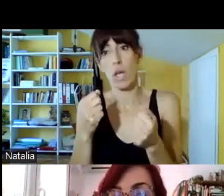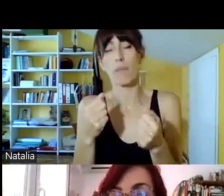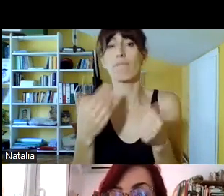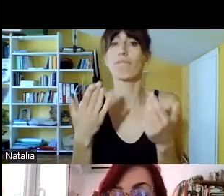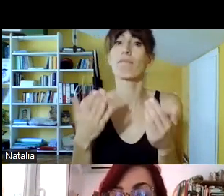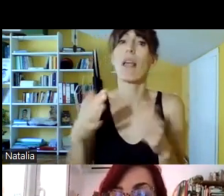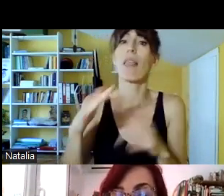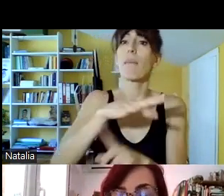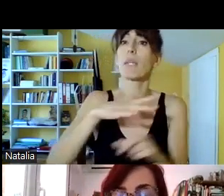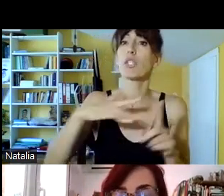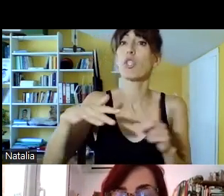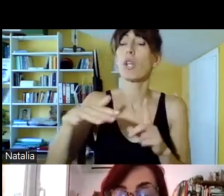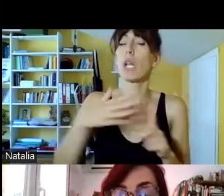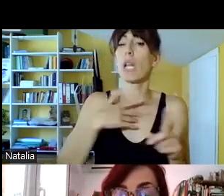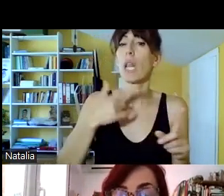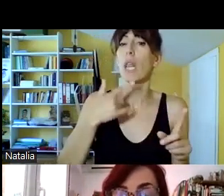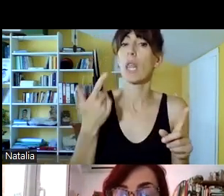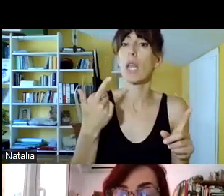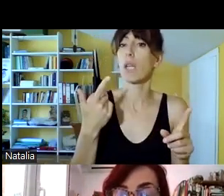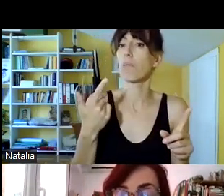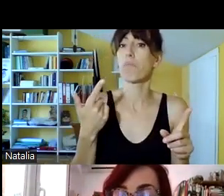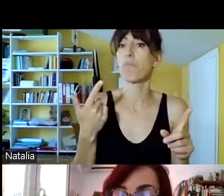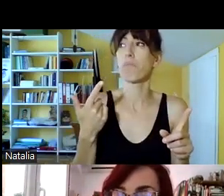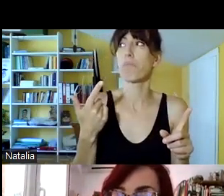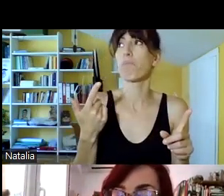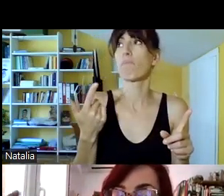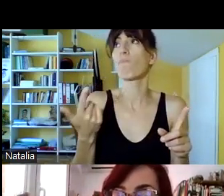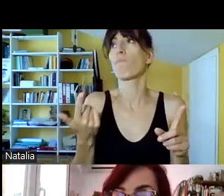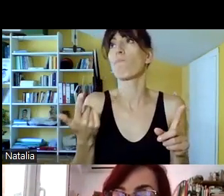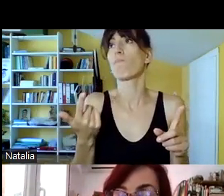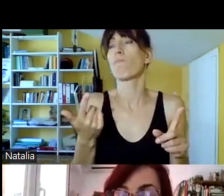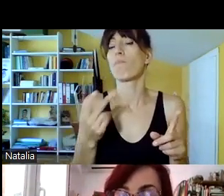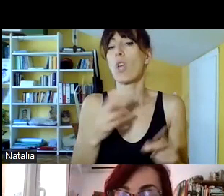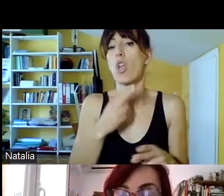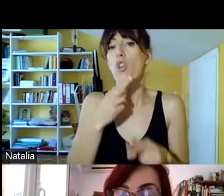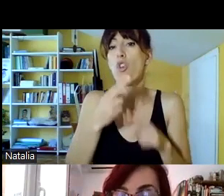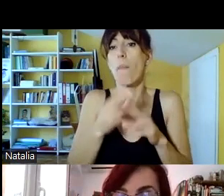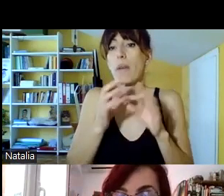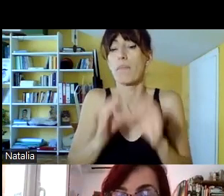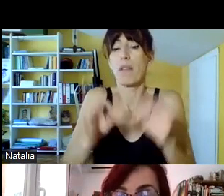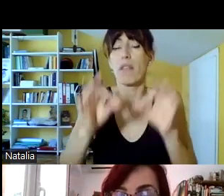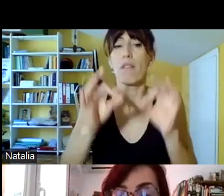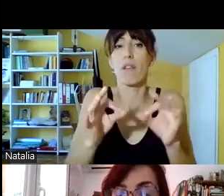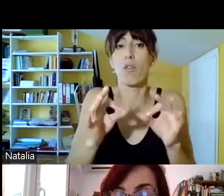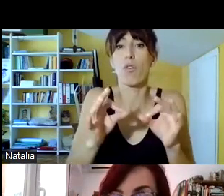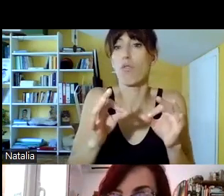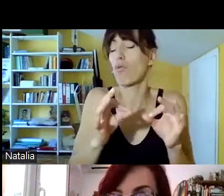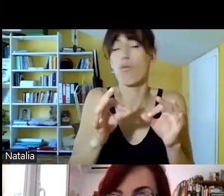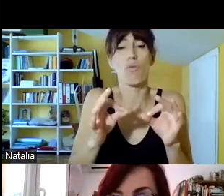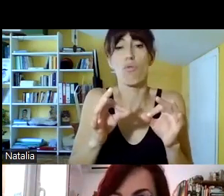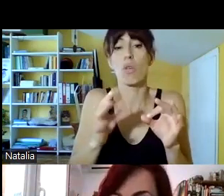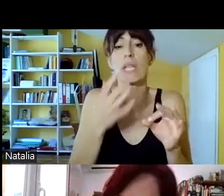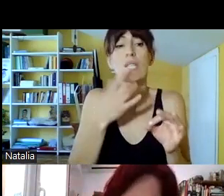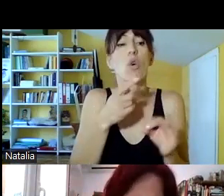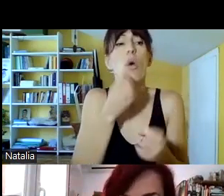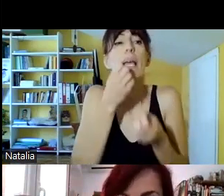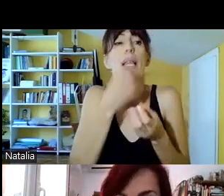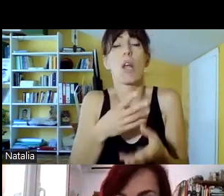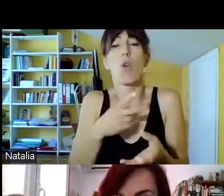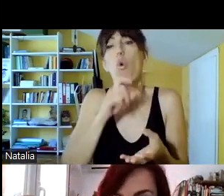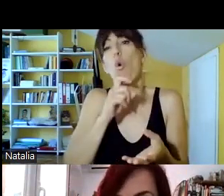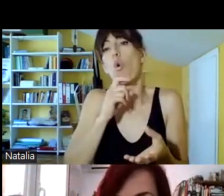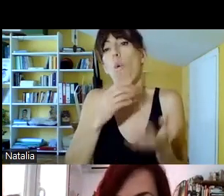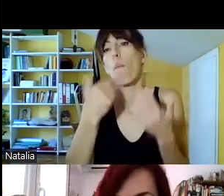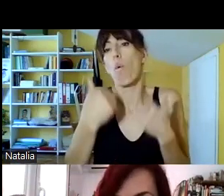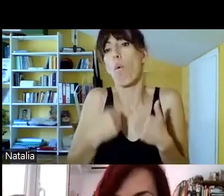dimensional tiene más que ver con no llamar de una forma específica a cada punto, sino cómo está la persona dentro